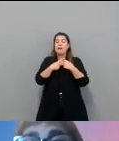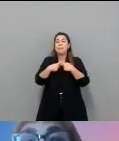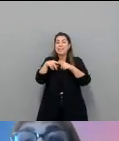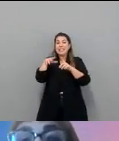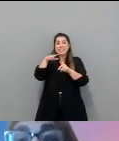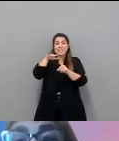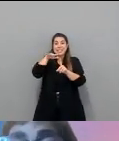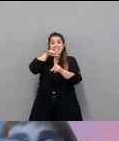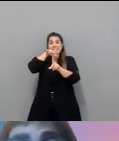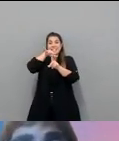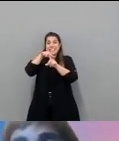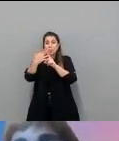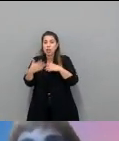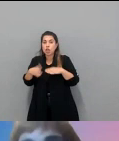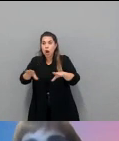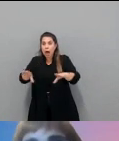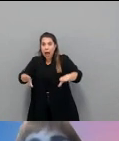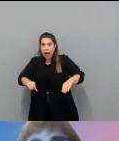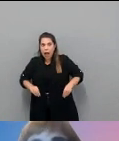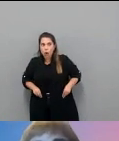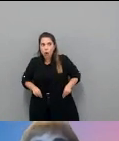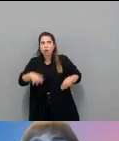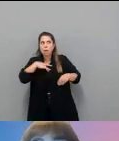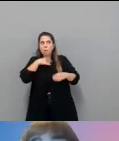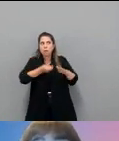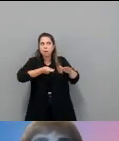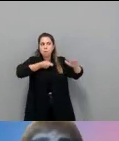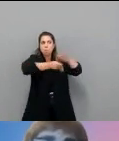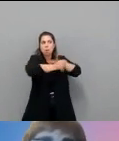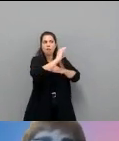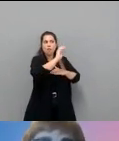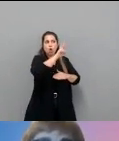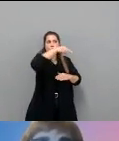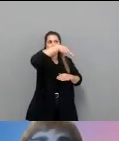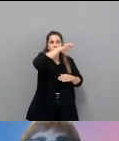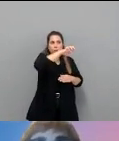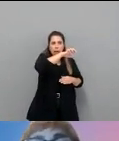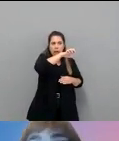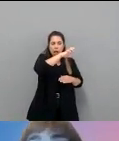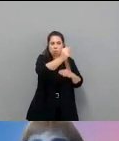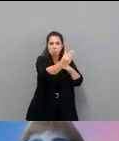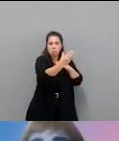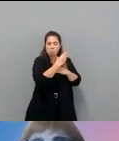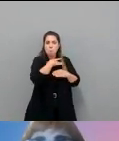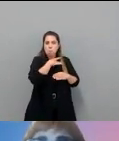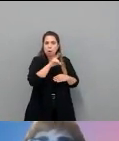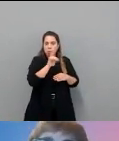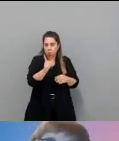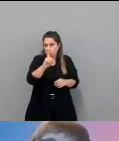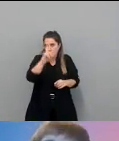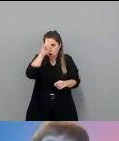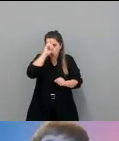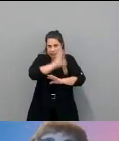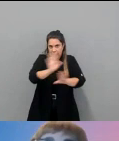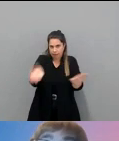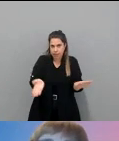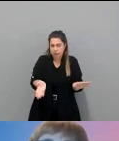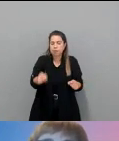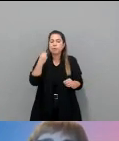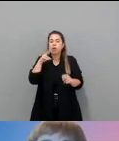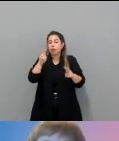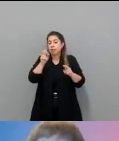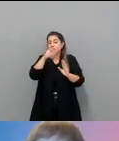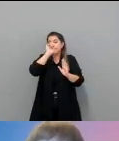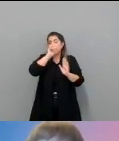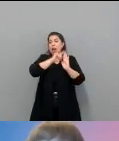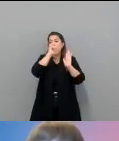situación de acogimiento, esto ya no se conoce para nada, ¿vale? Y efectivamente la normativa me